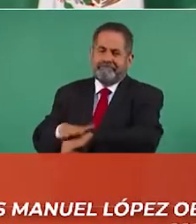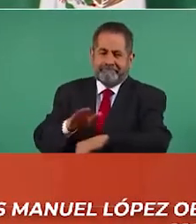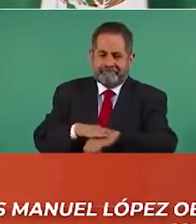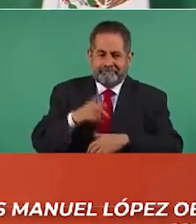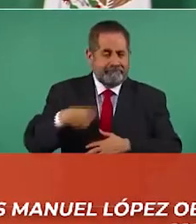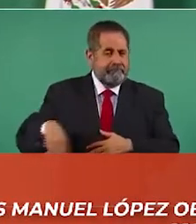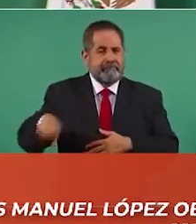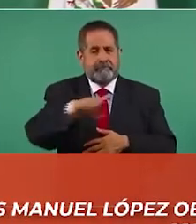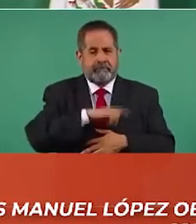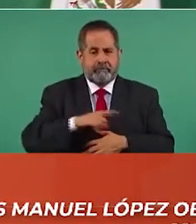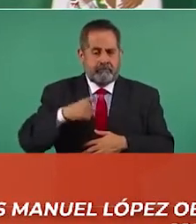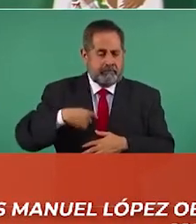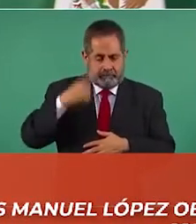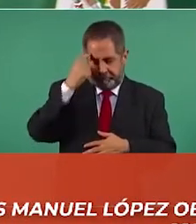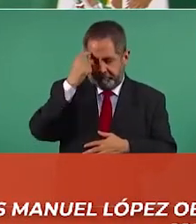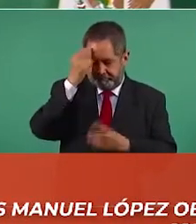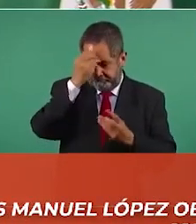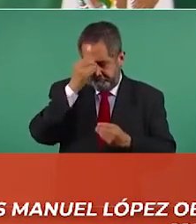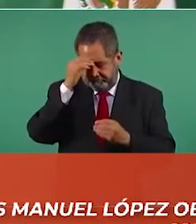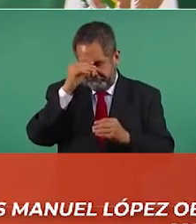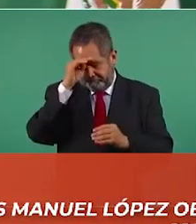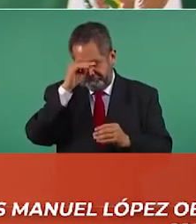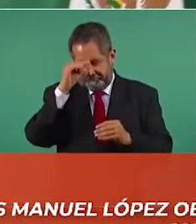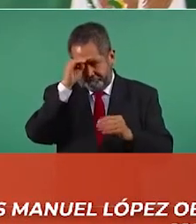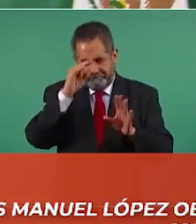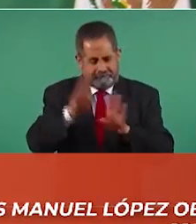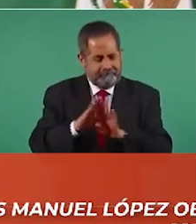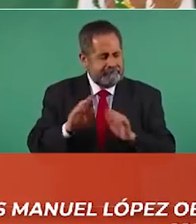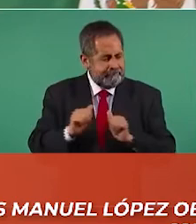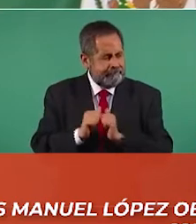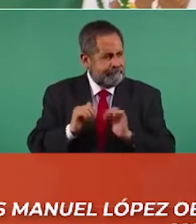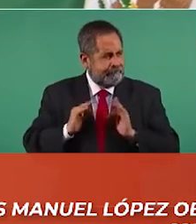también a la reflexión serena,